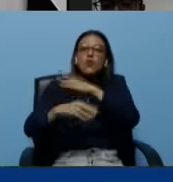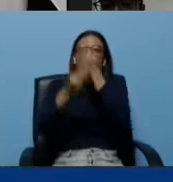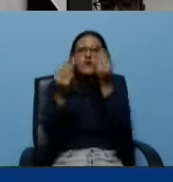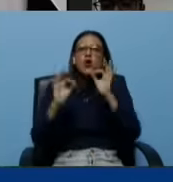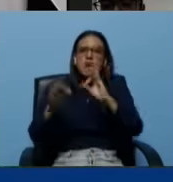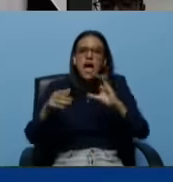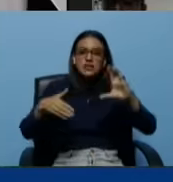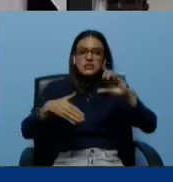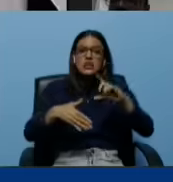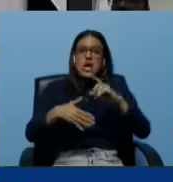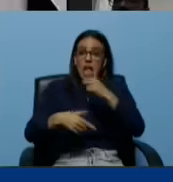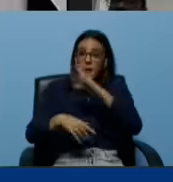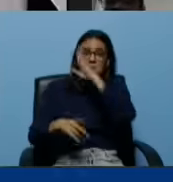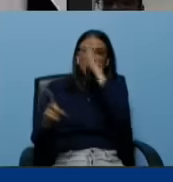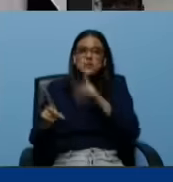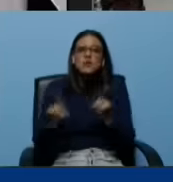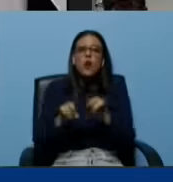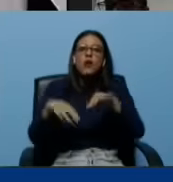Lula.